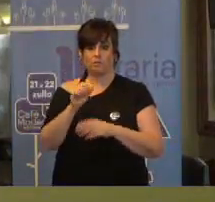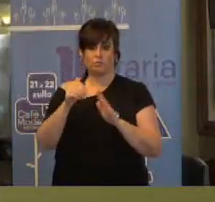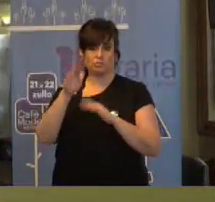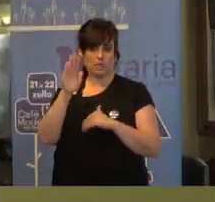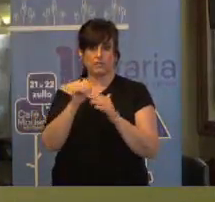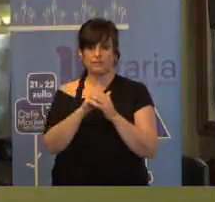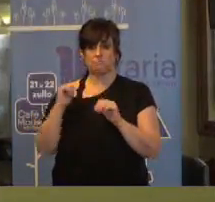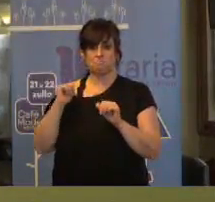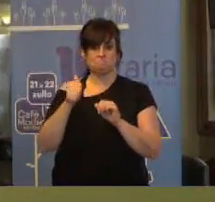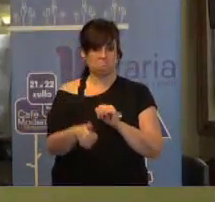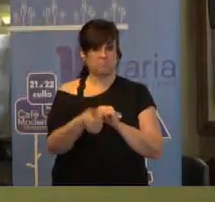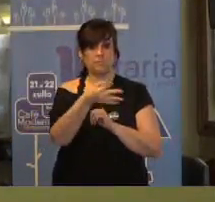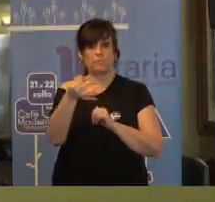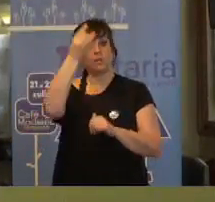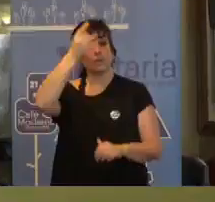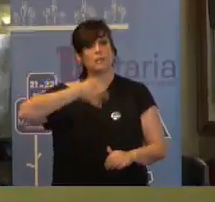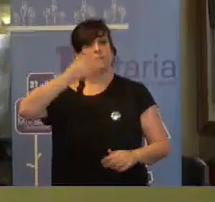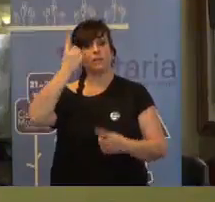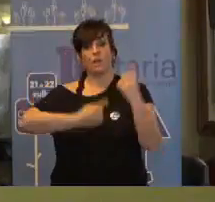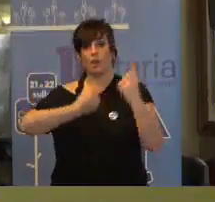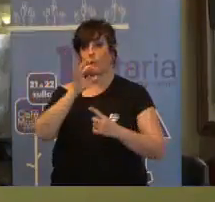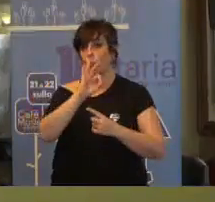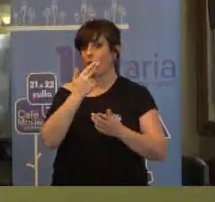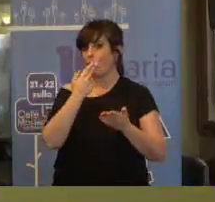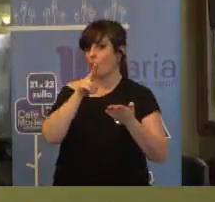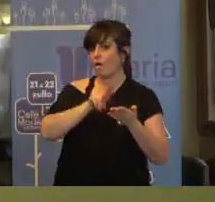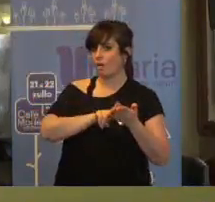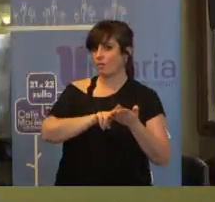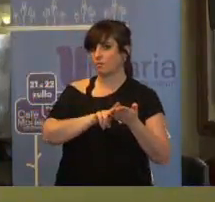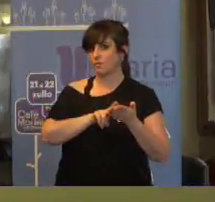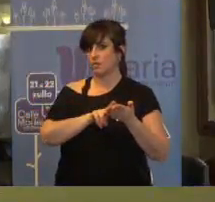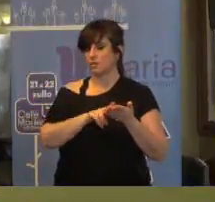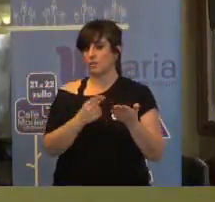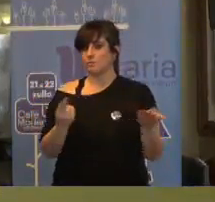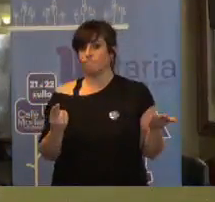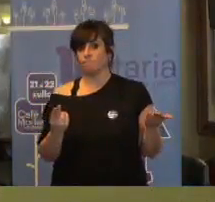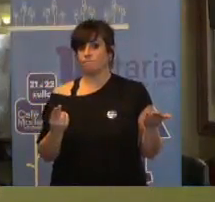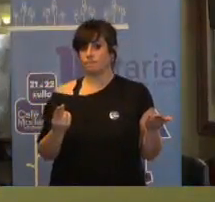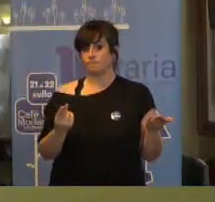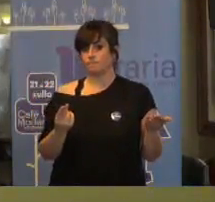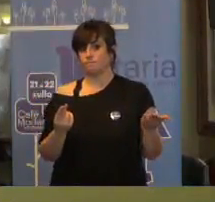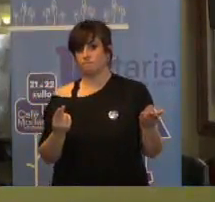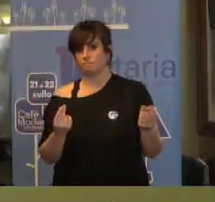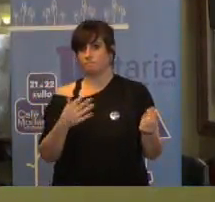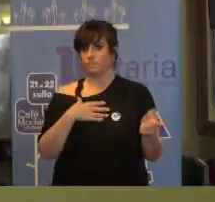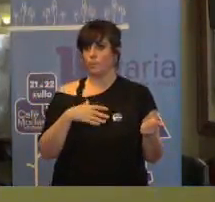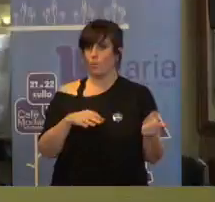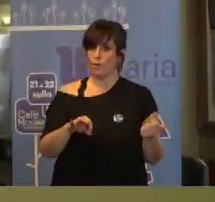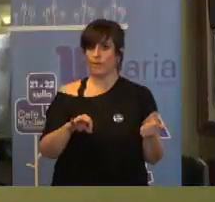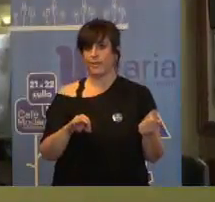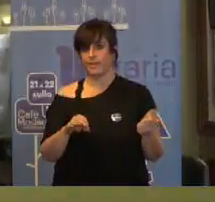certas ideas ou estereotipos que poidan, en certo momento,